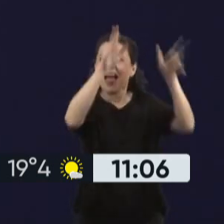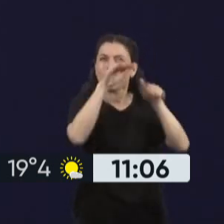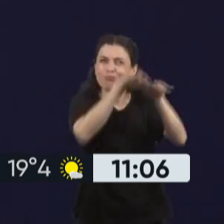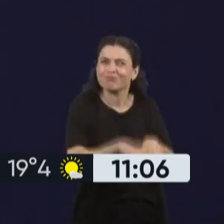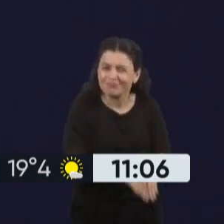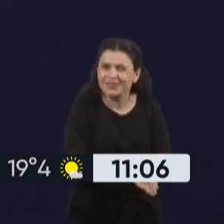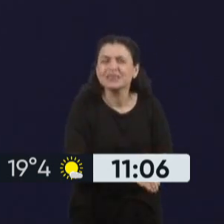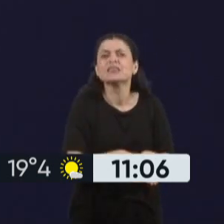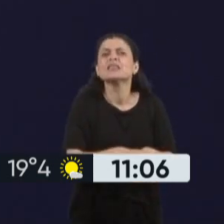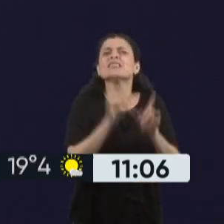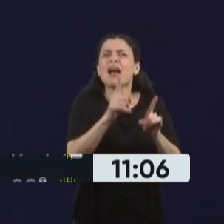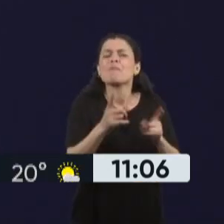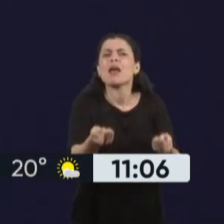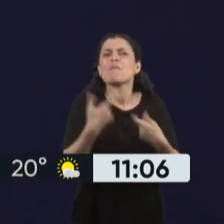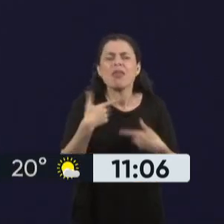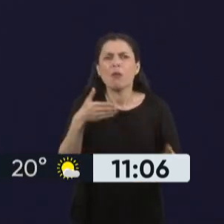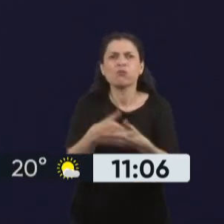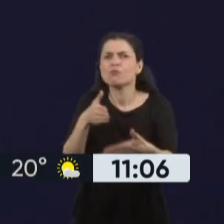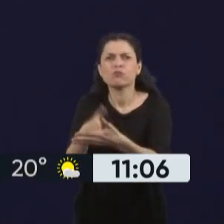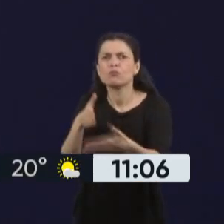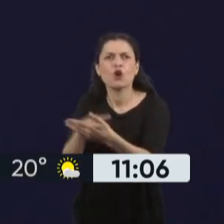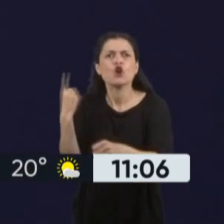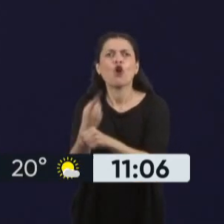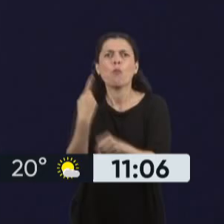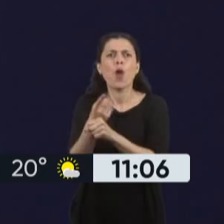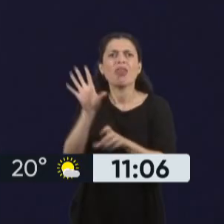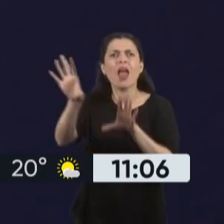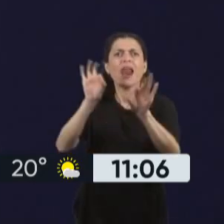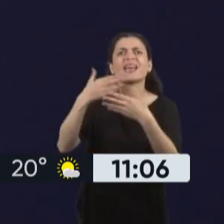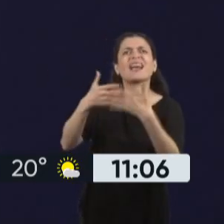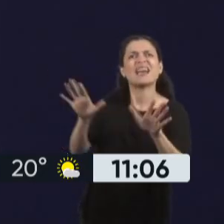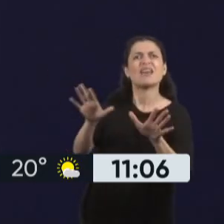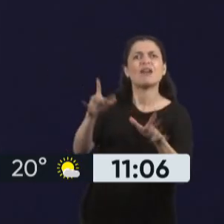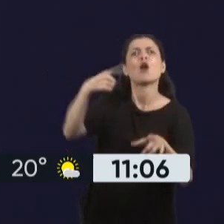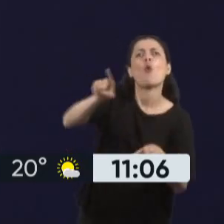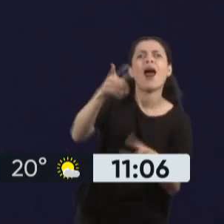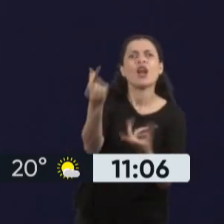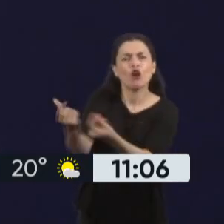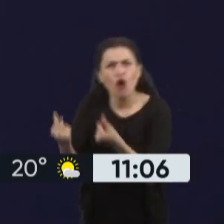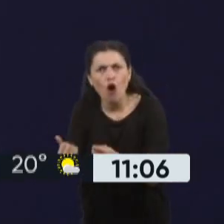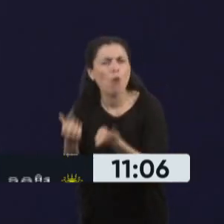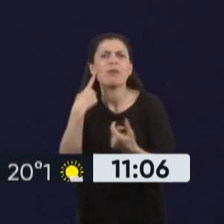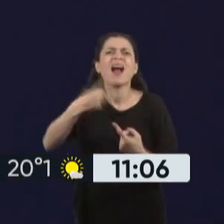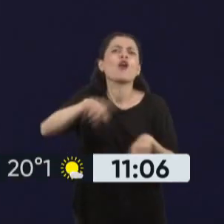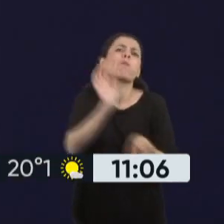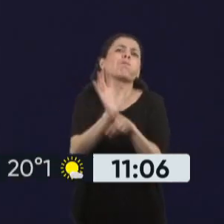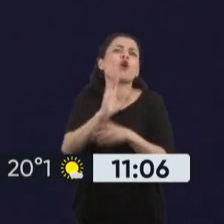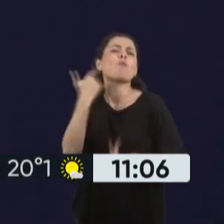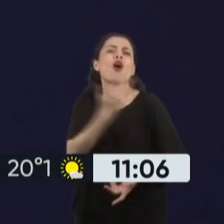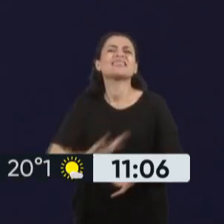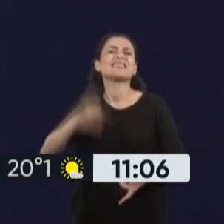sin la capacidad de poder elegir un producto en una góndola y nos los iban ordenando de acuerdo a lo que se les ocurría a ellos. La